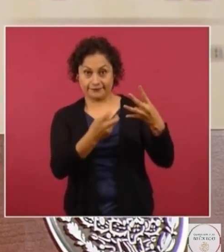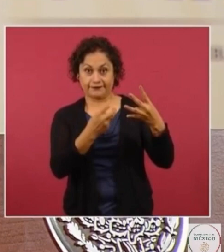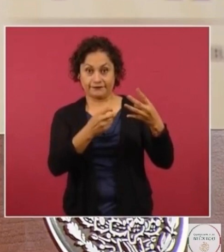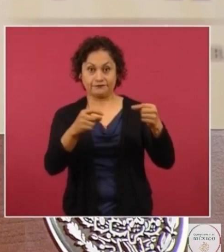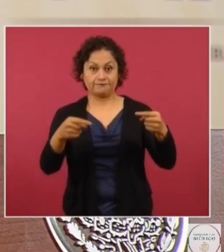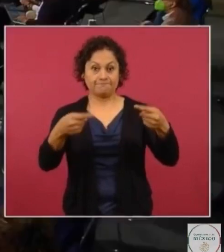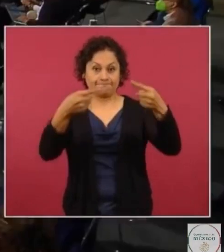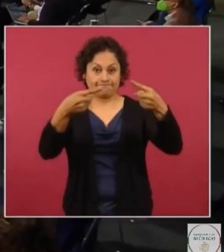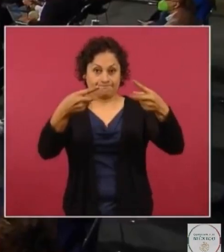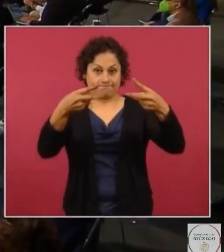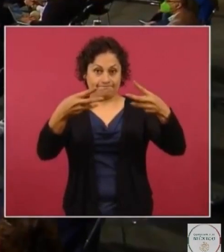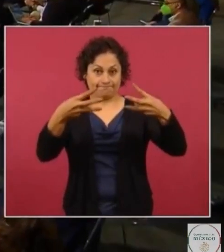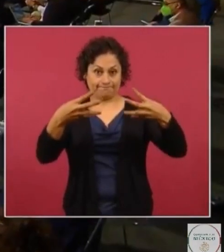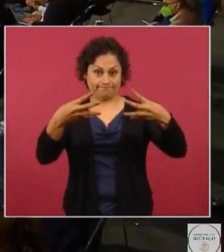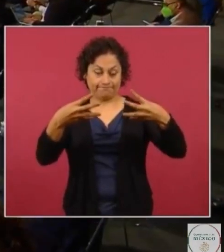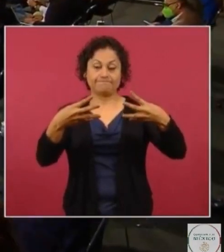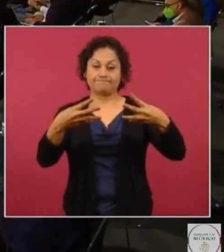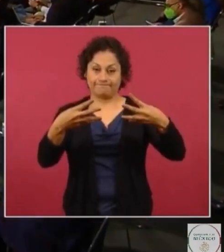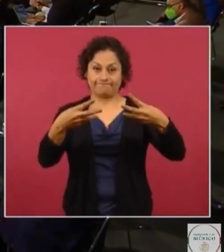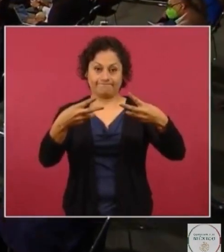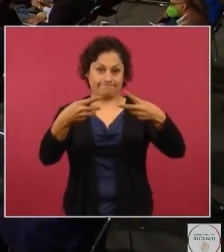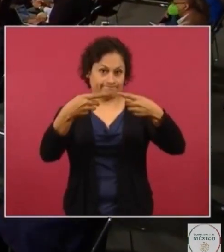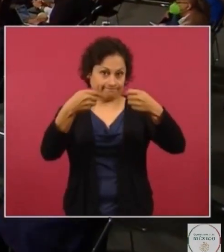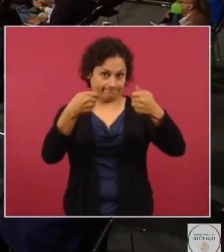eliminación. Así está.